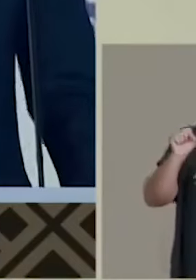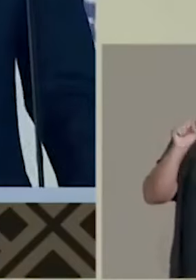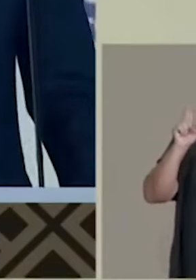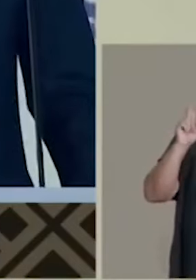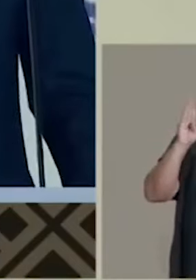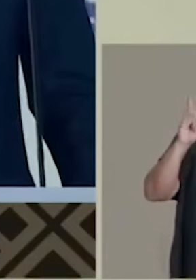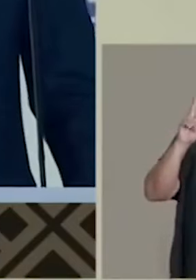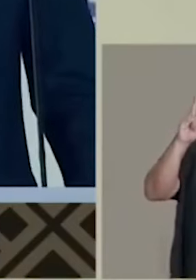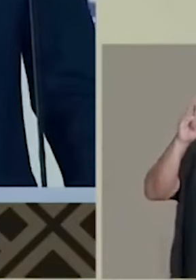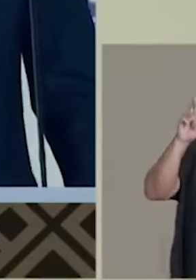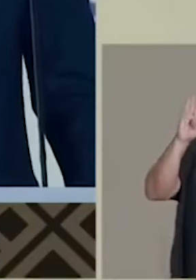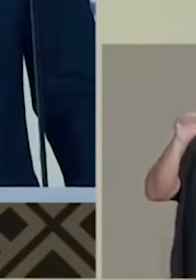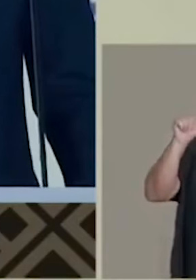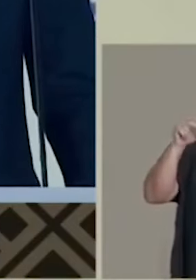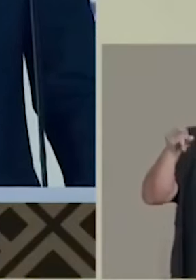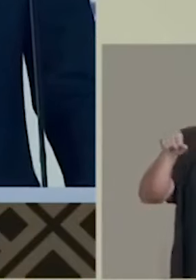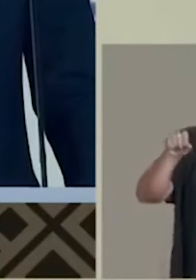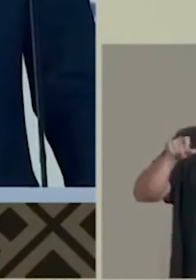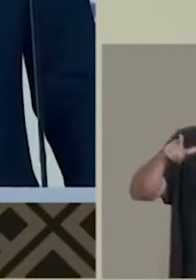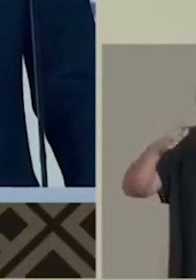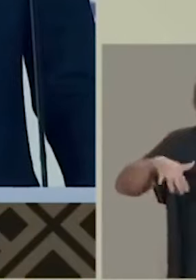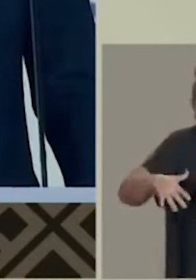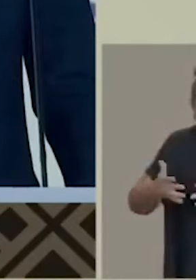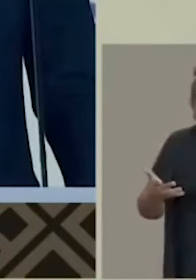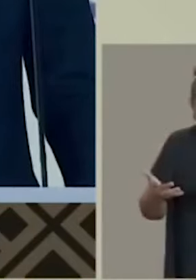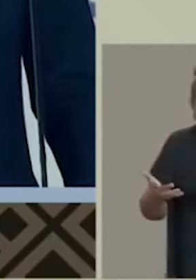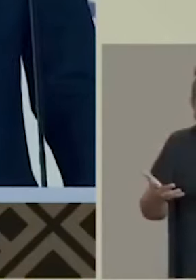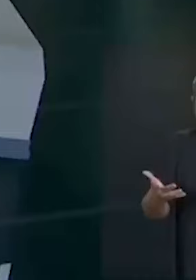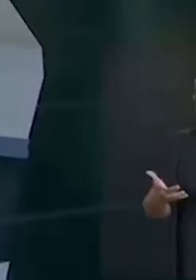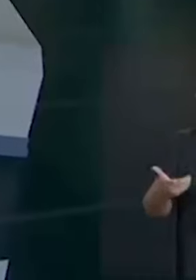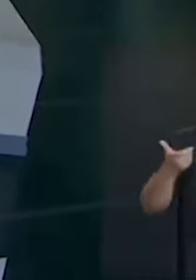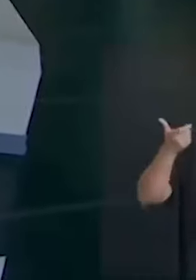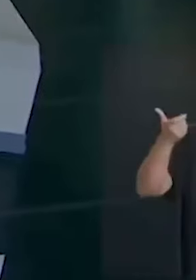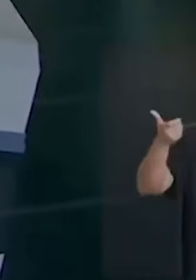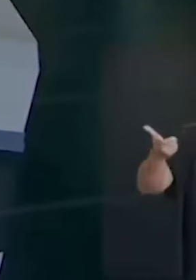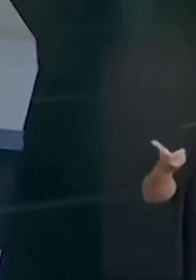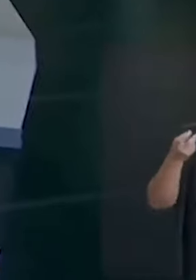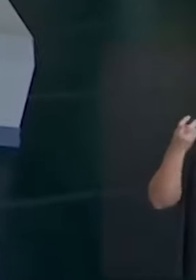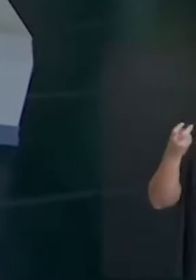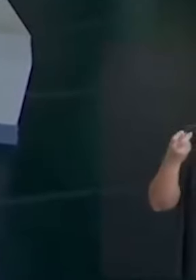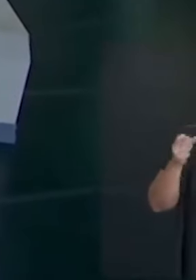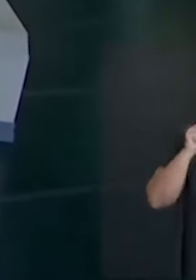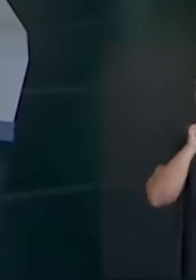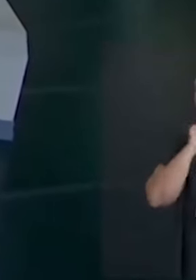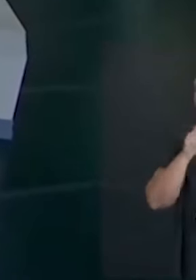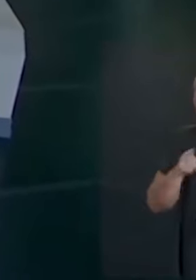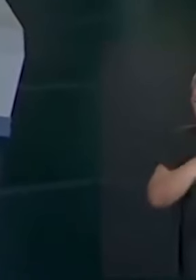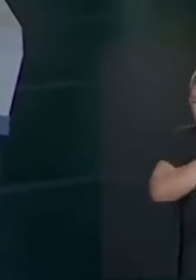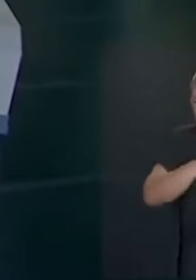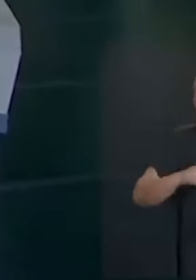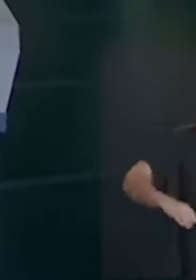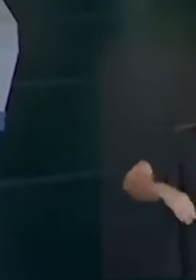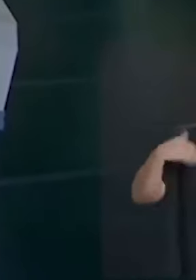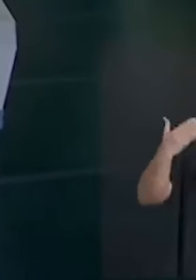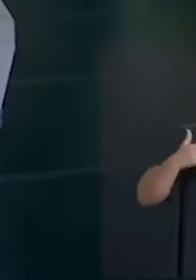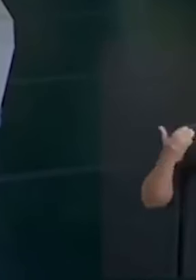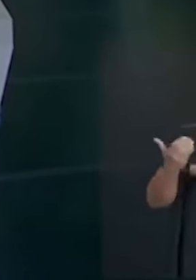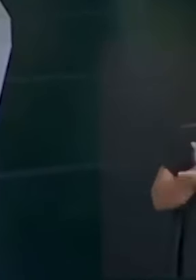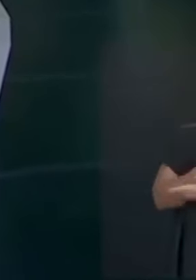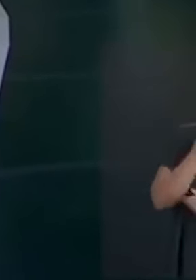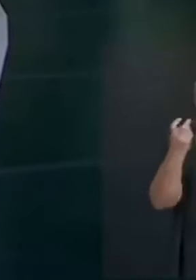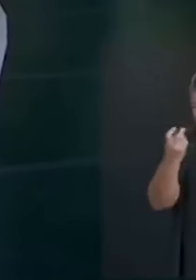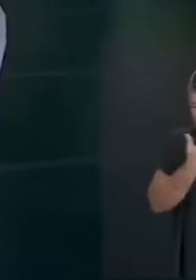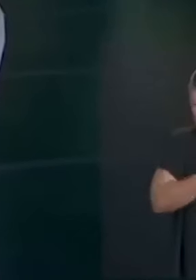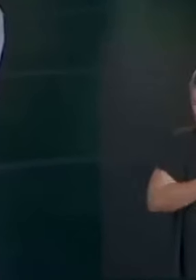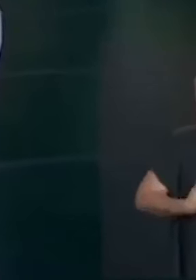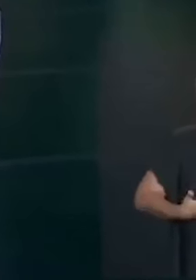te caería el país. ¿Por alusión, candidata Claudia Sheinbaum? Sí, a ver, la línea 12 ya fue aclarado, lo pueden